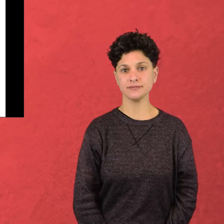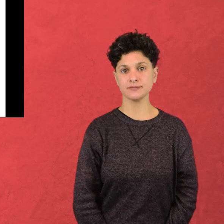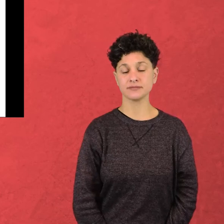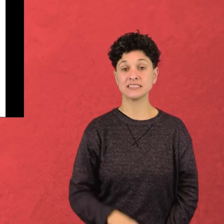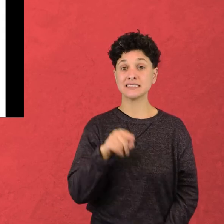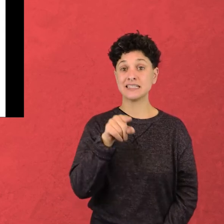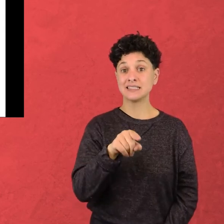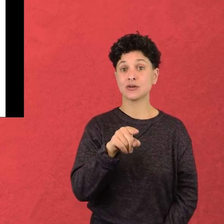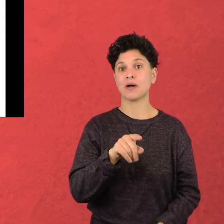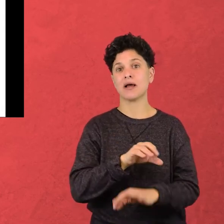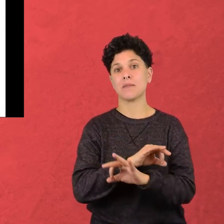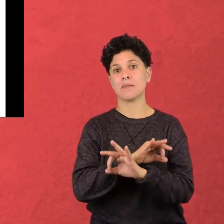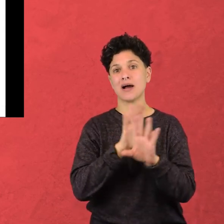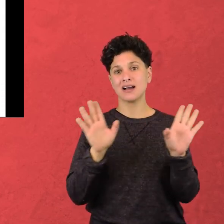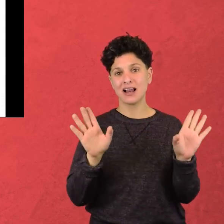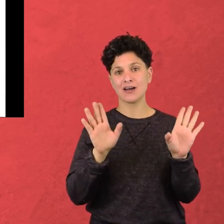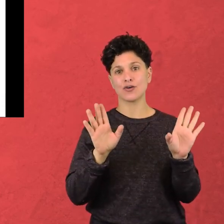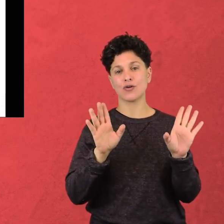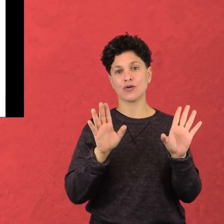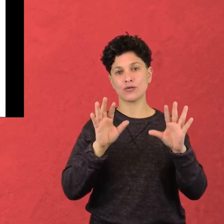con el video anterior